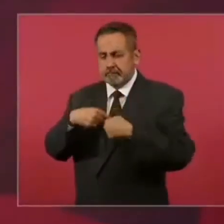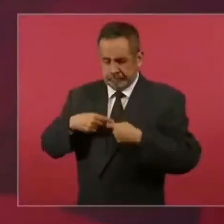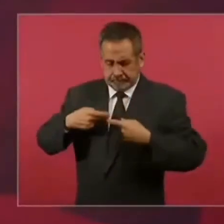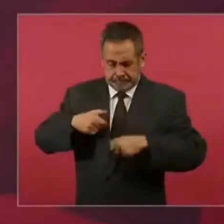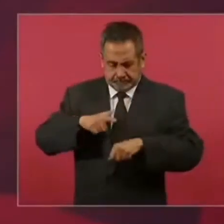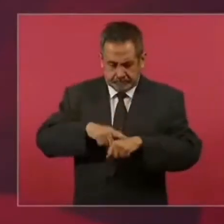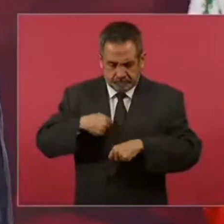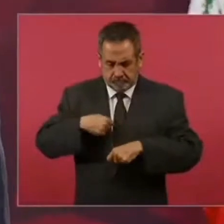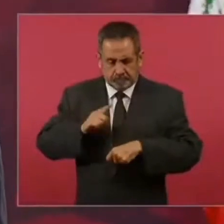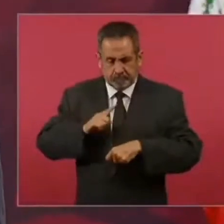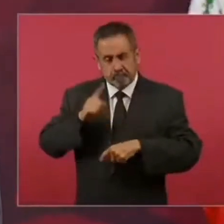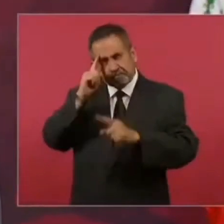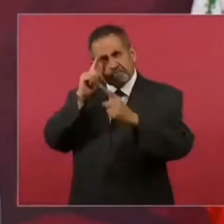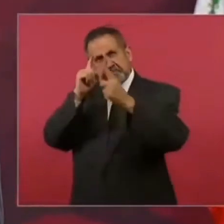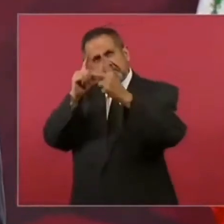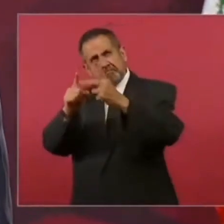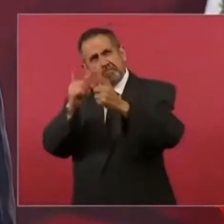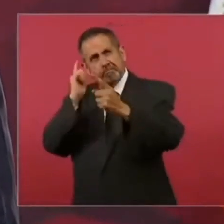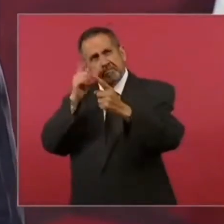aún así,